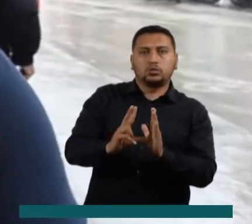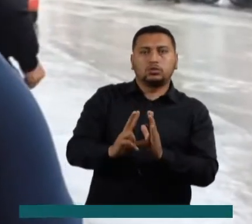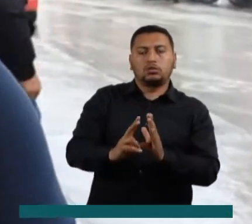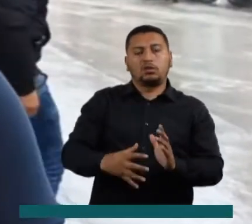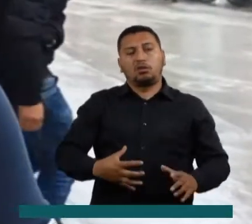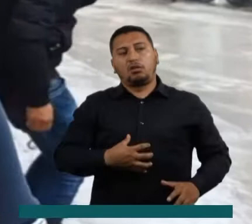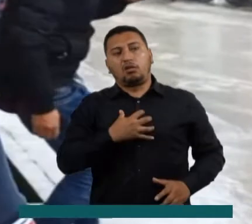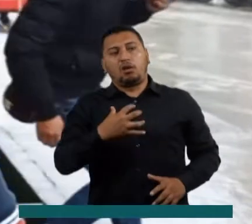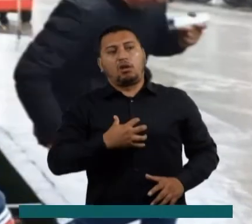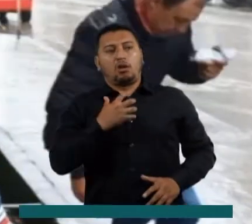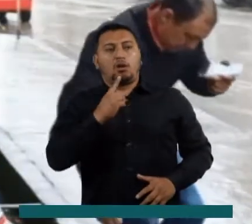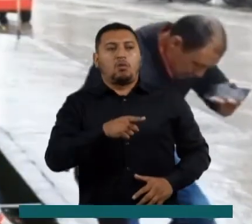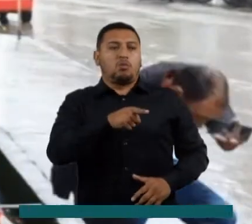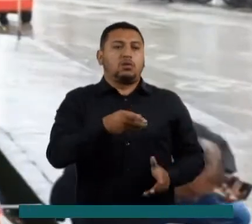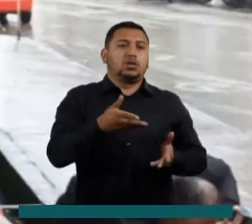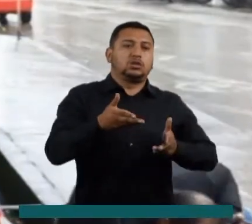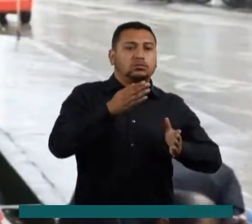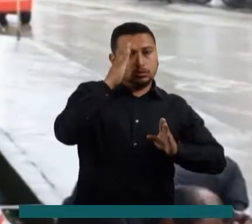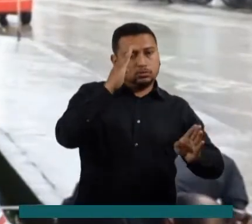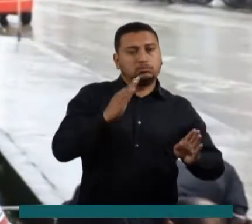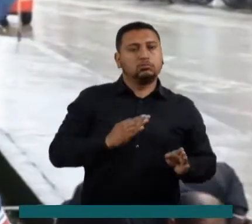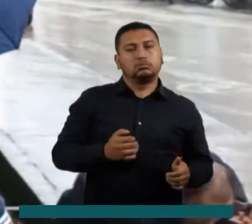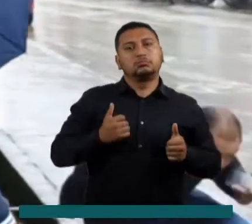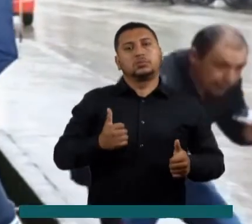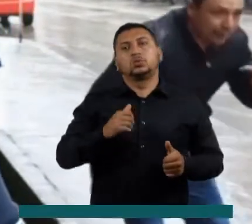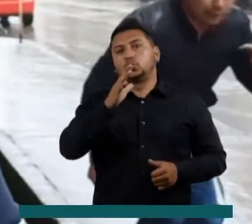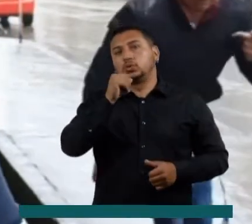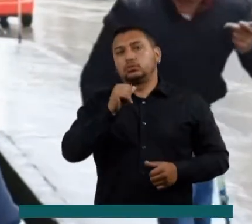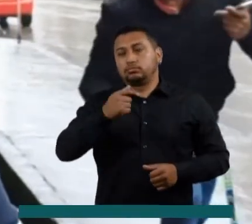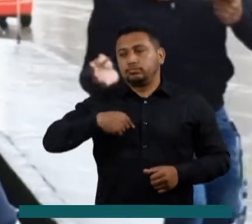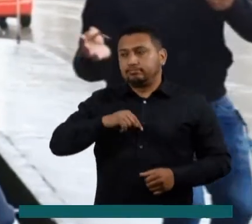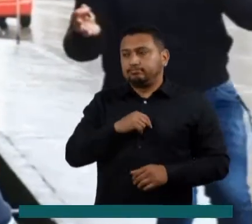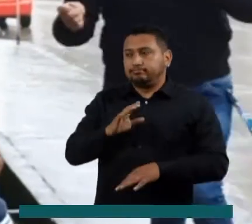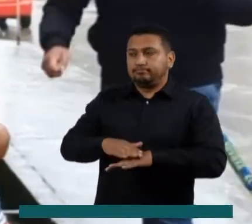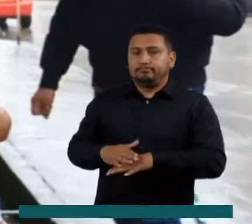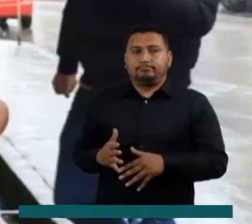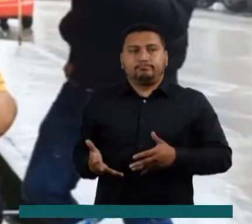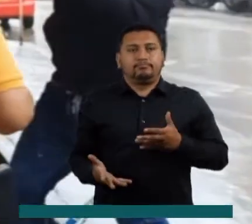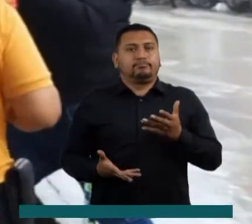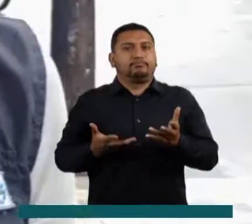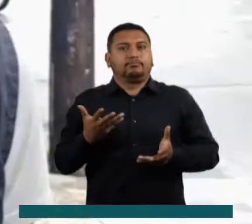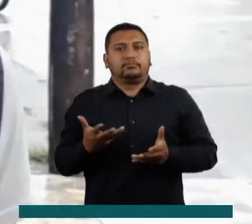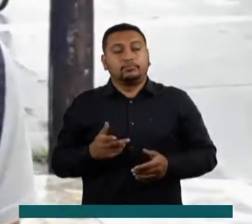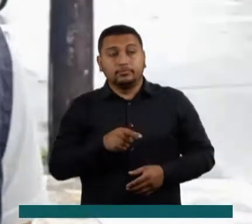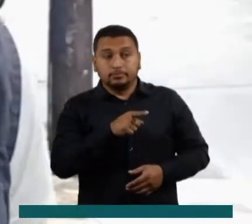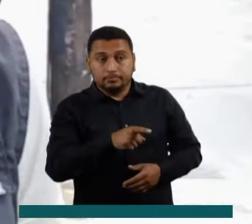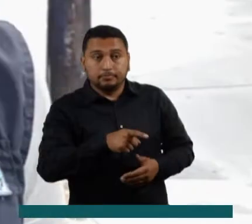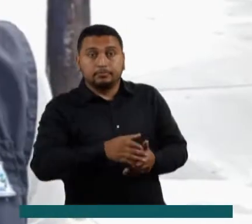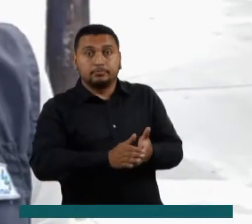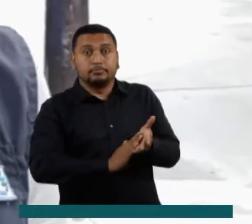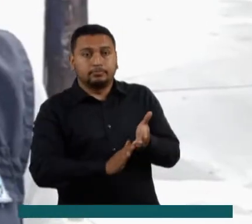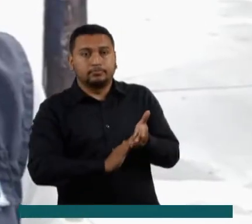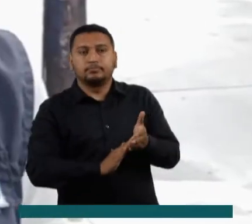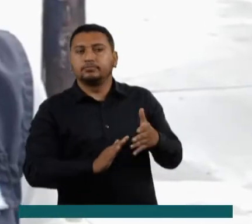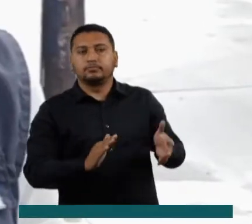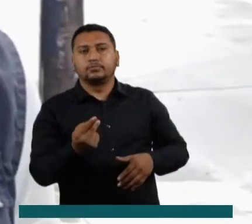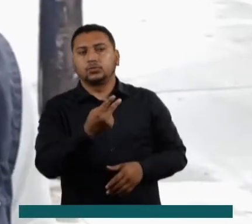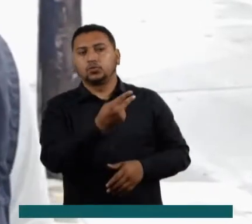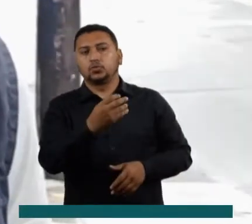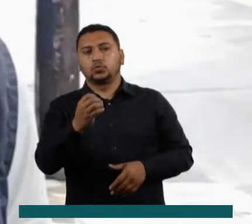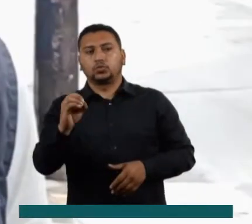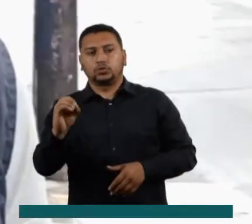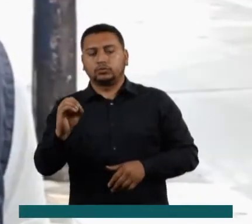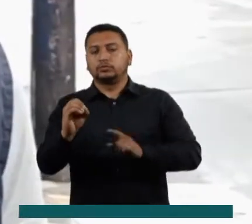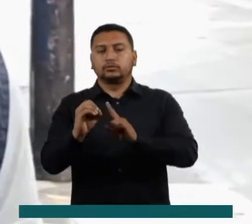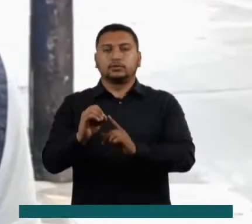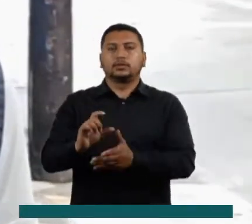y hotelerías pues se quejan por el mal servicio que tenemos, que es por falta del agua. Una obra con la que vamos a traer